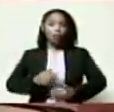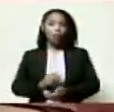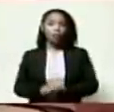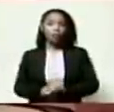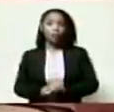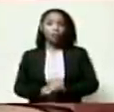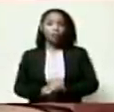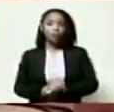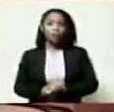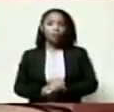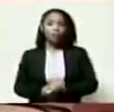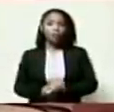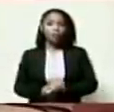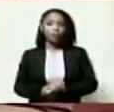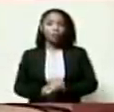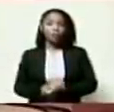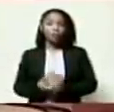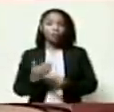trasplante y